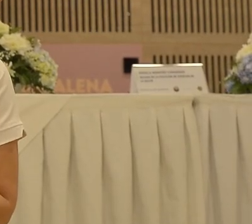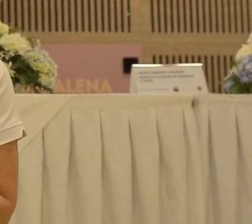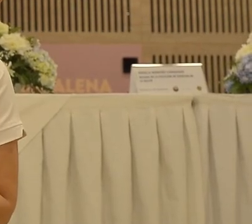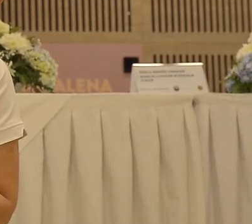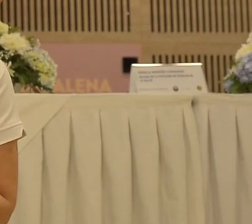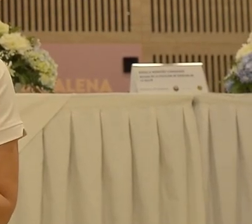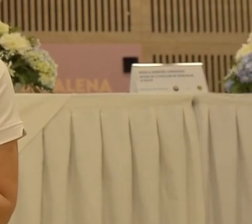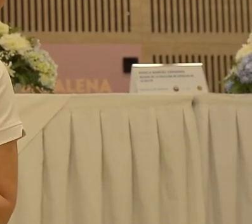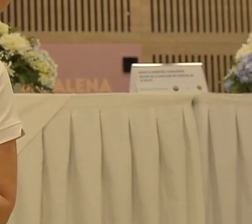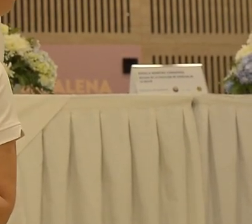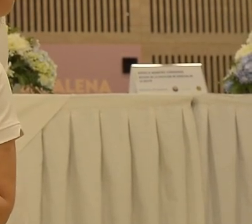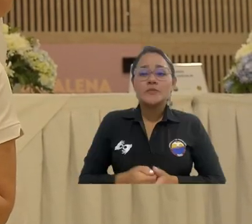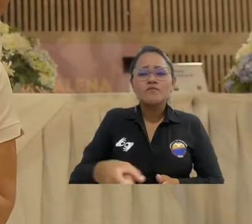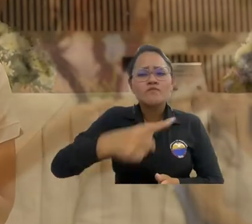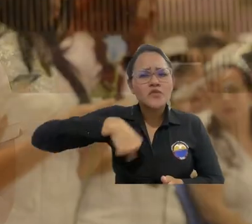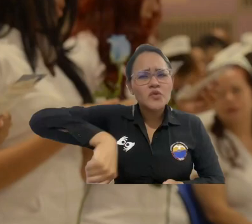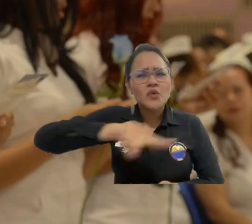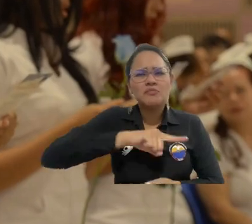responsabilidad.